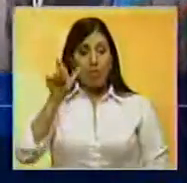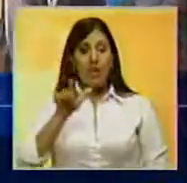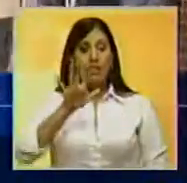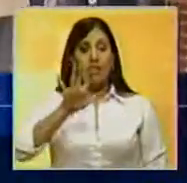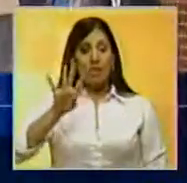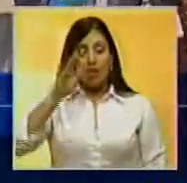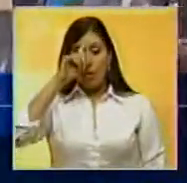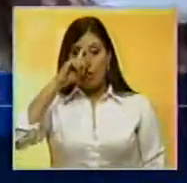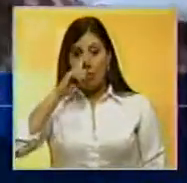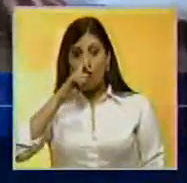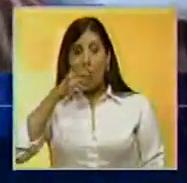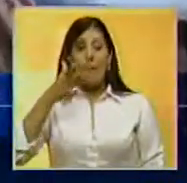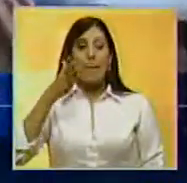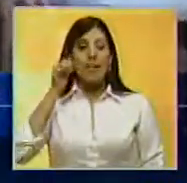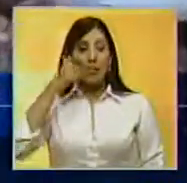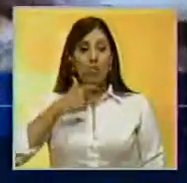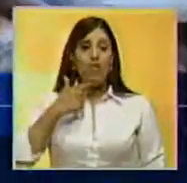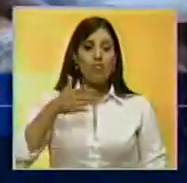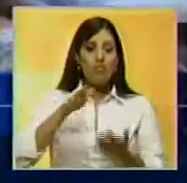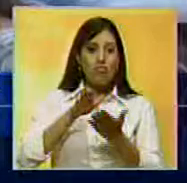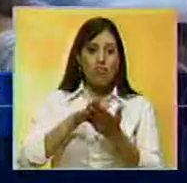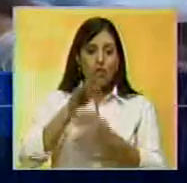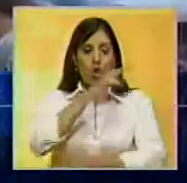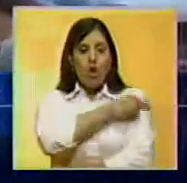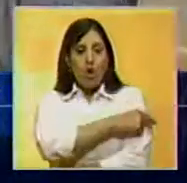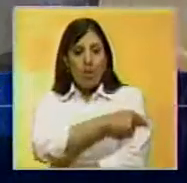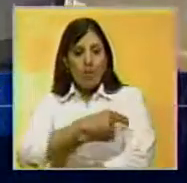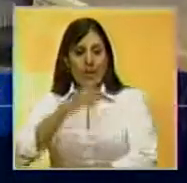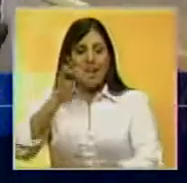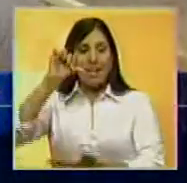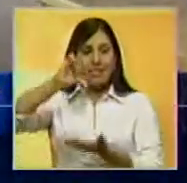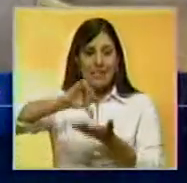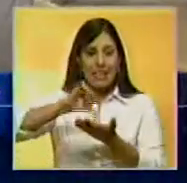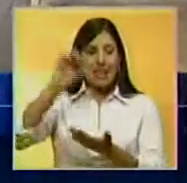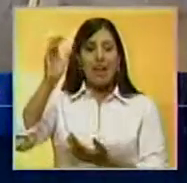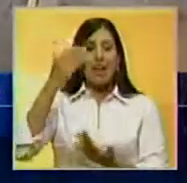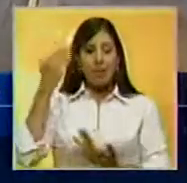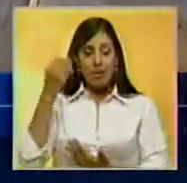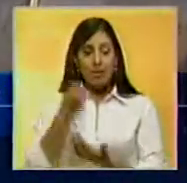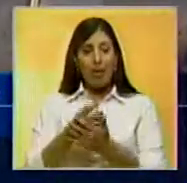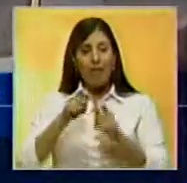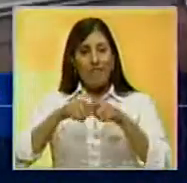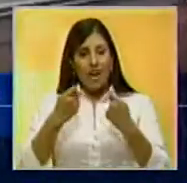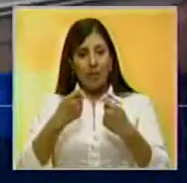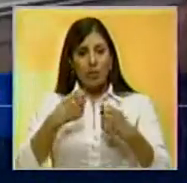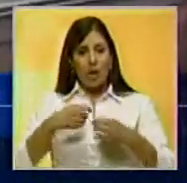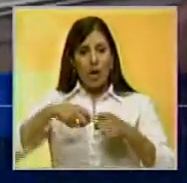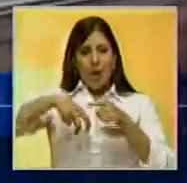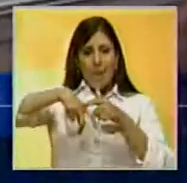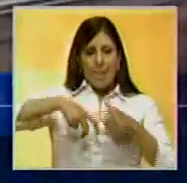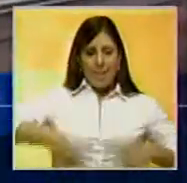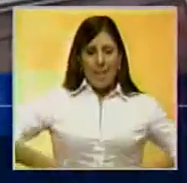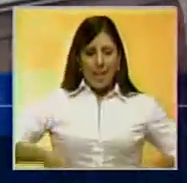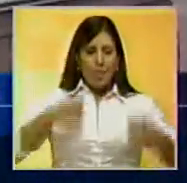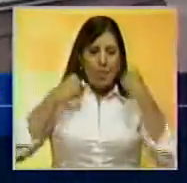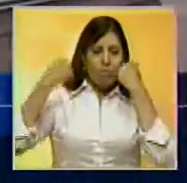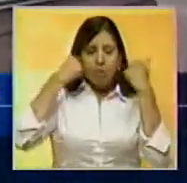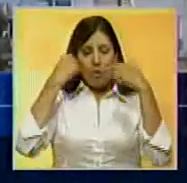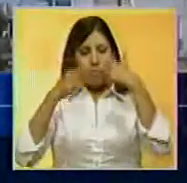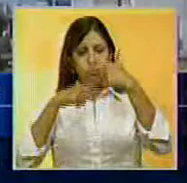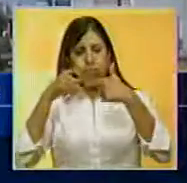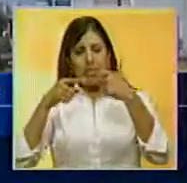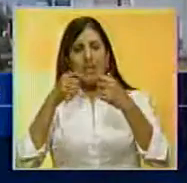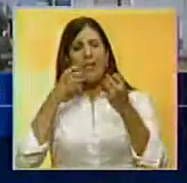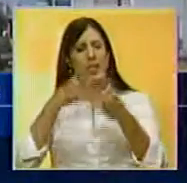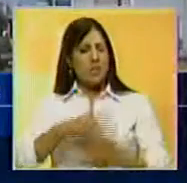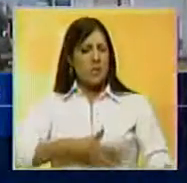54 años, quien presuntamente falleció en el Hospital Central de la capital monaguense por fracturas de pelvis y politraumatismo, expresaron